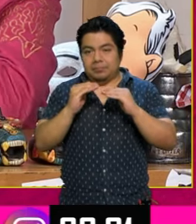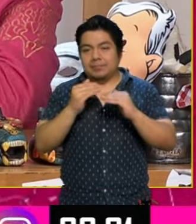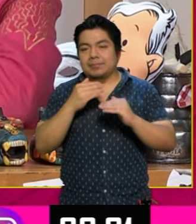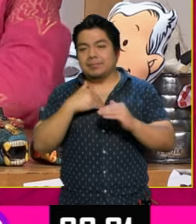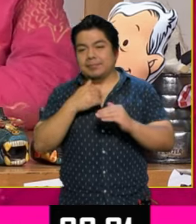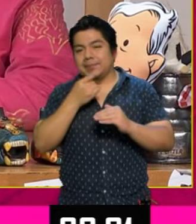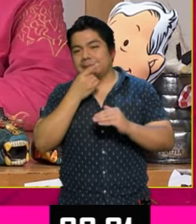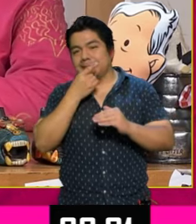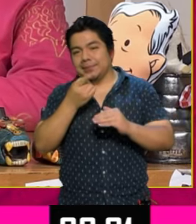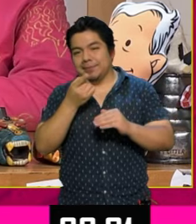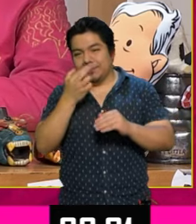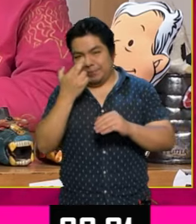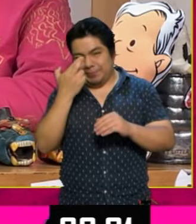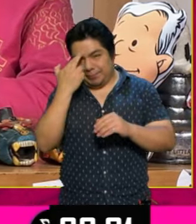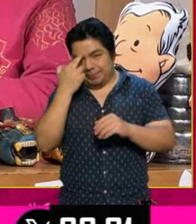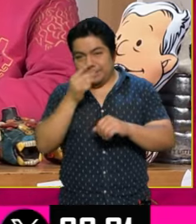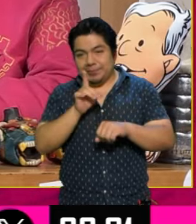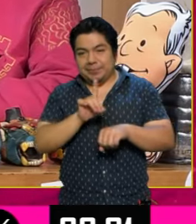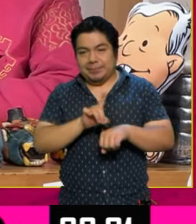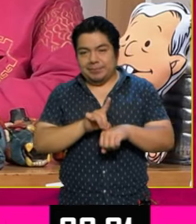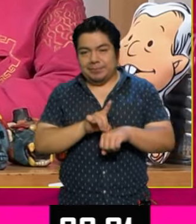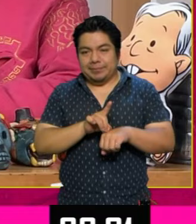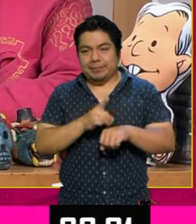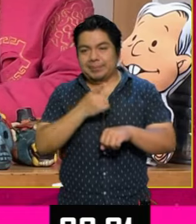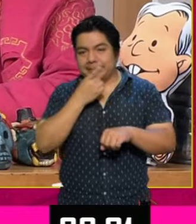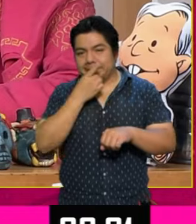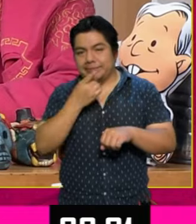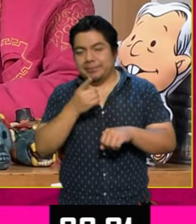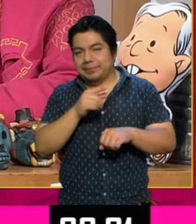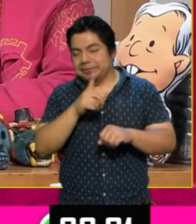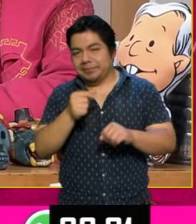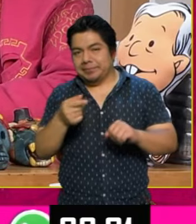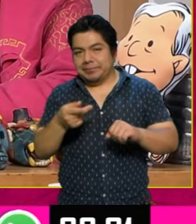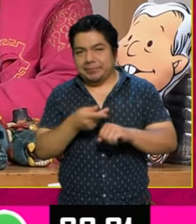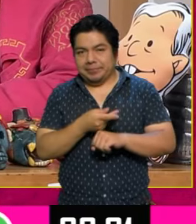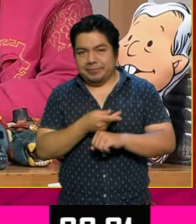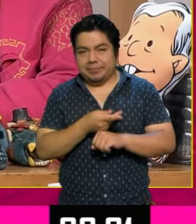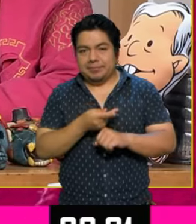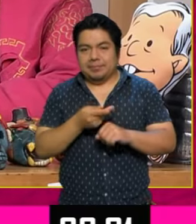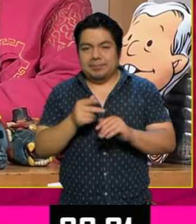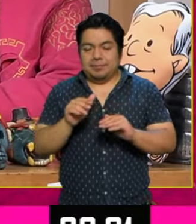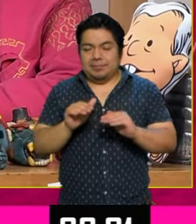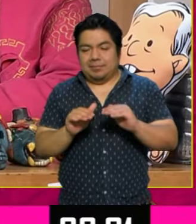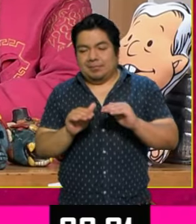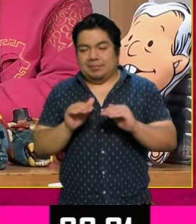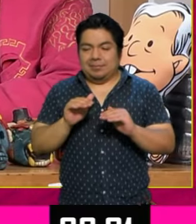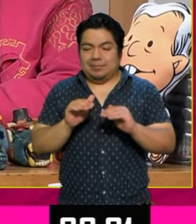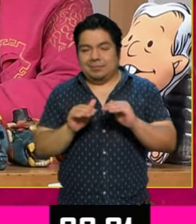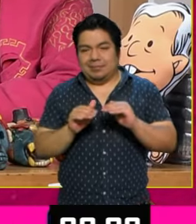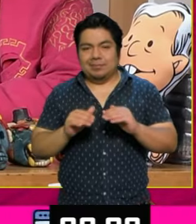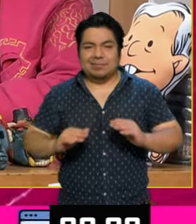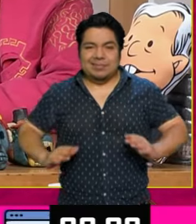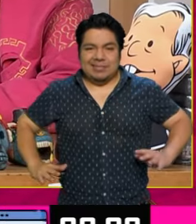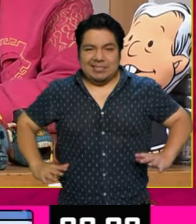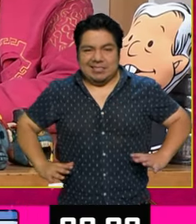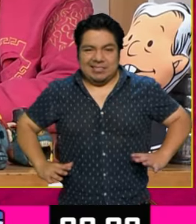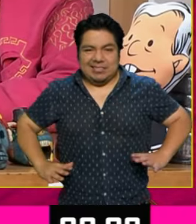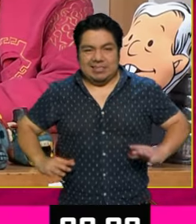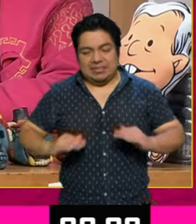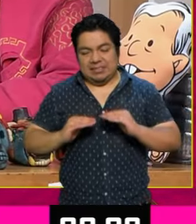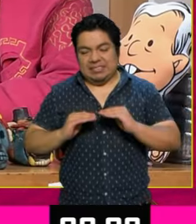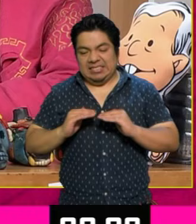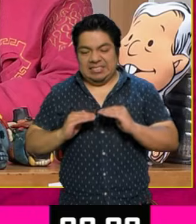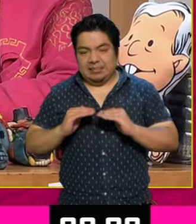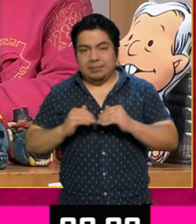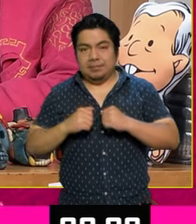yo el otro día. No. ¡Ay, charro! Y luego... Y que eso me hace la escoliosis, por eso ando así chueca. Y